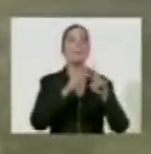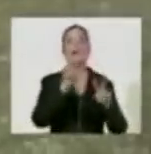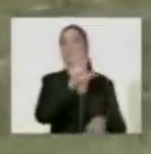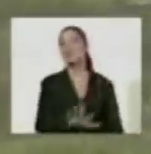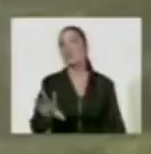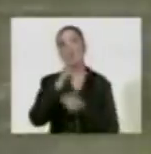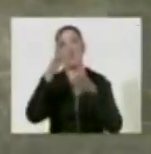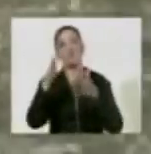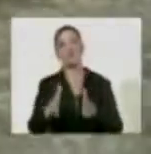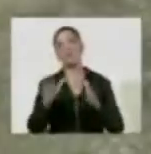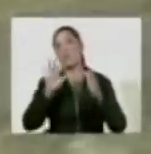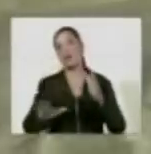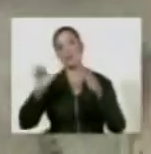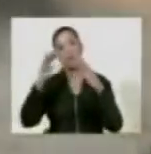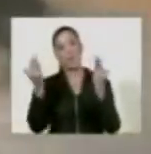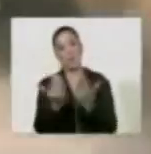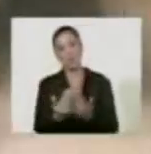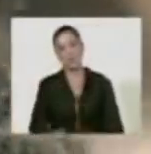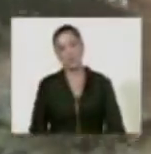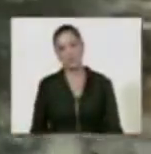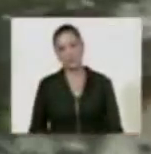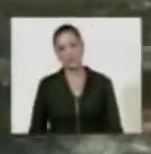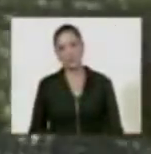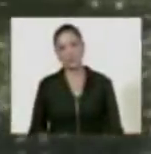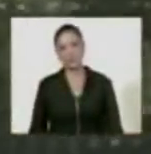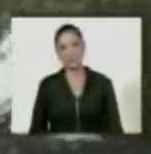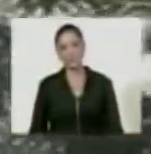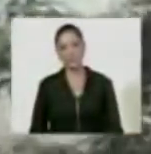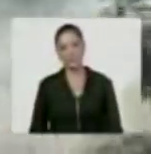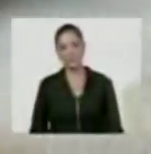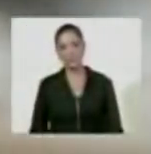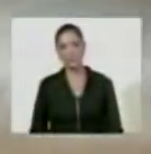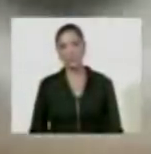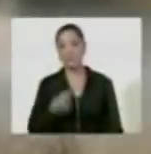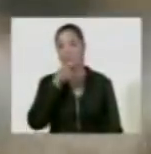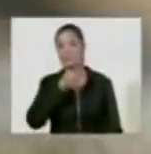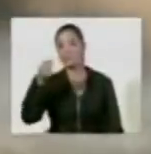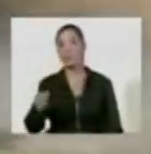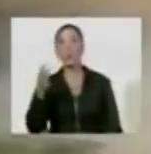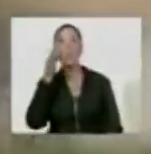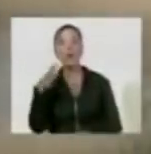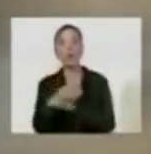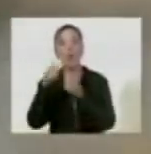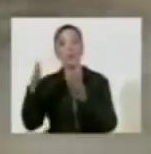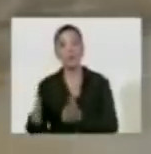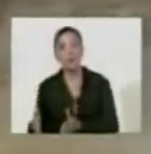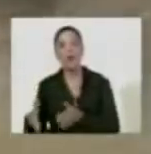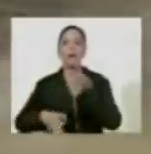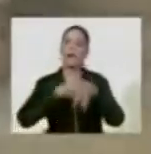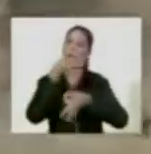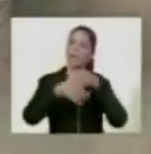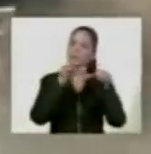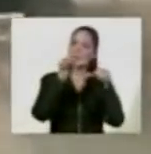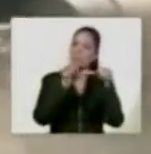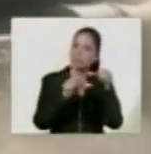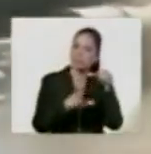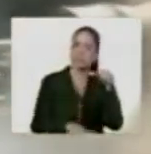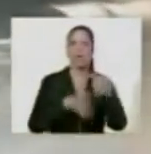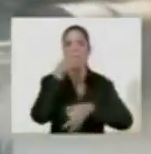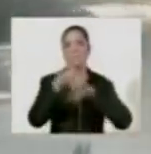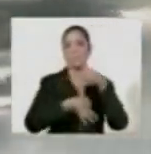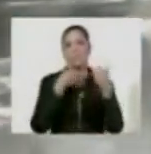y la paz del mundo. Yo quiero, mi comandante en jefe, darle la palabra a la señora gobernadora para que dé una impresión del